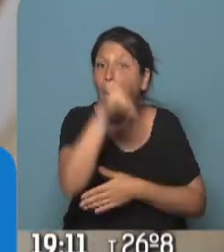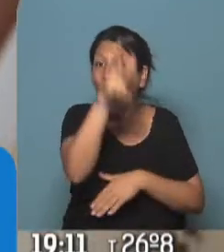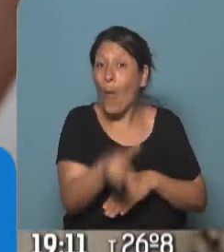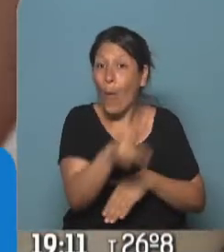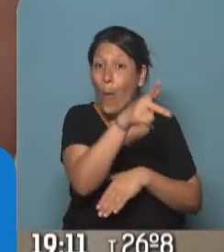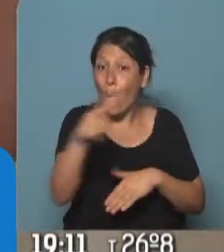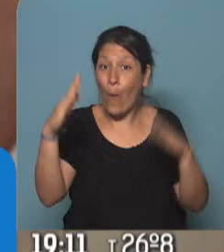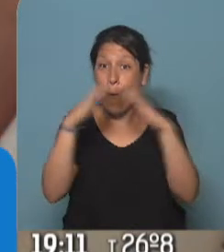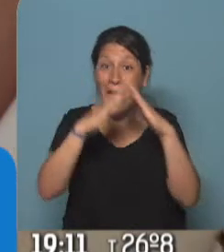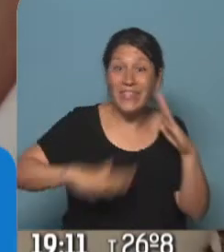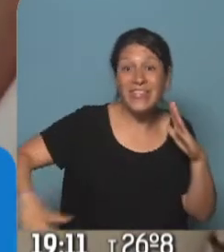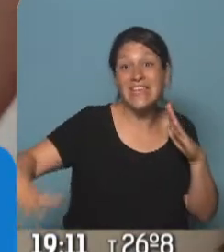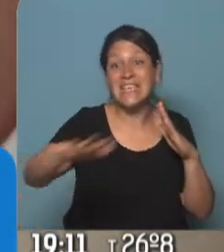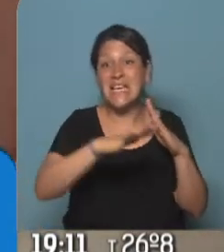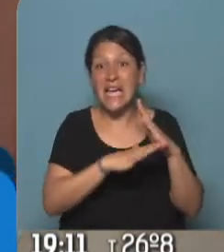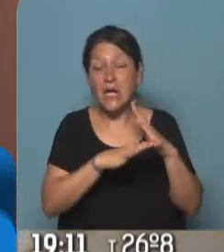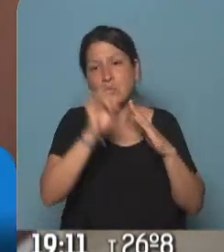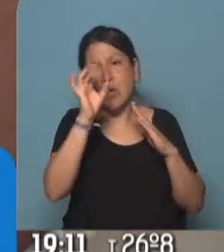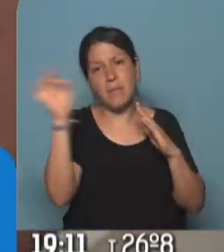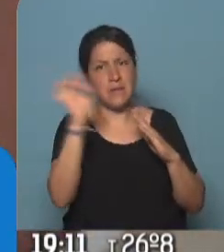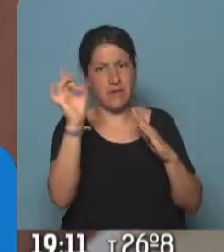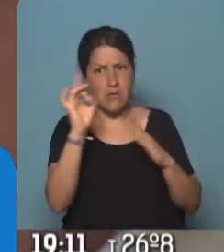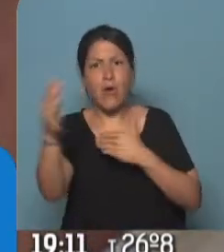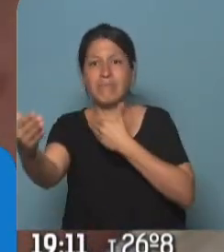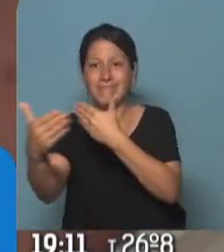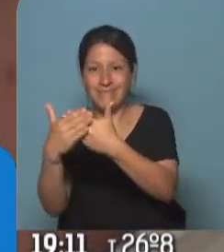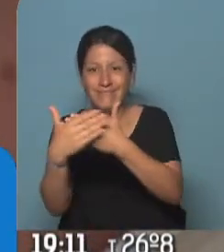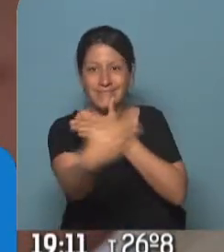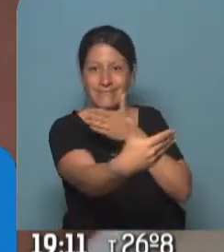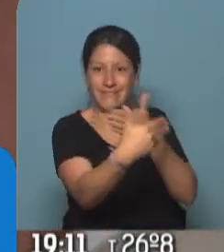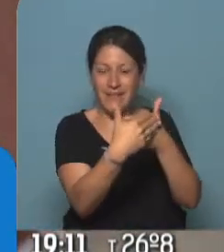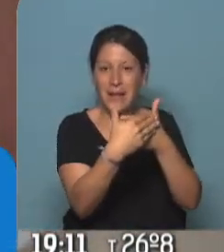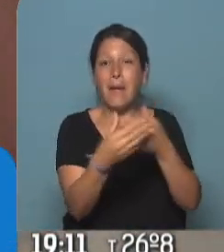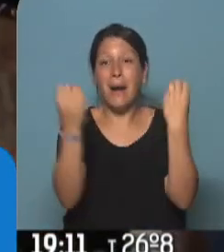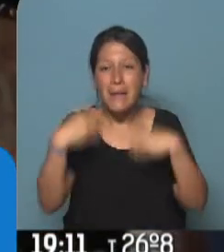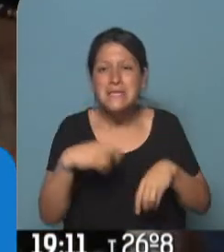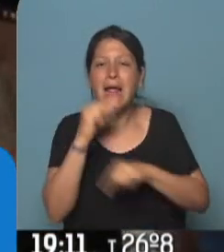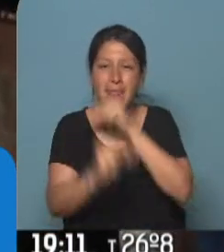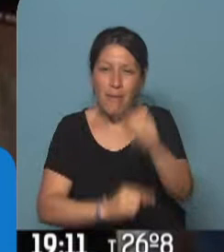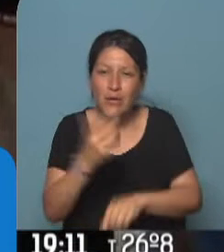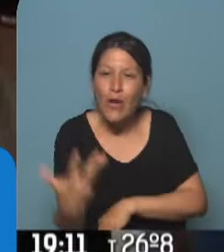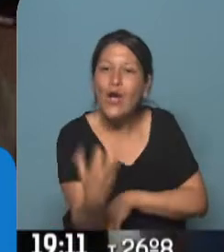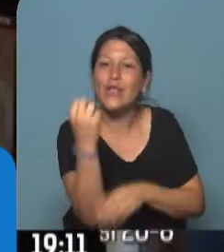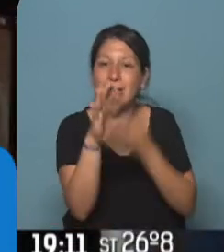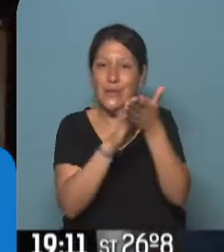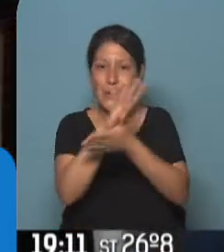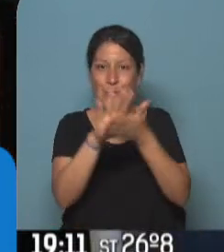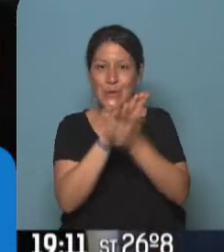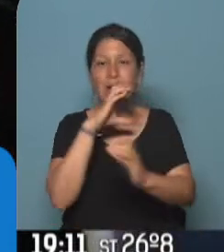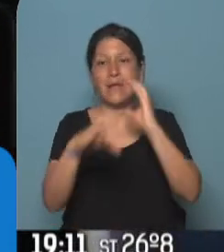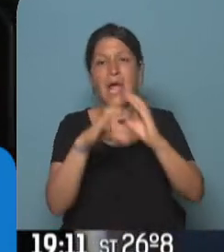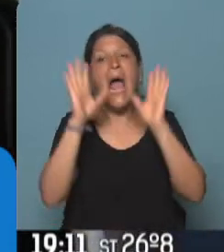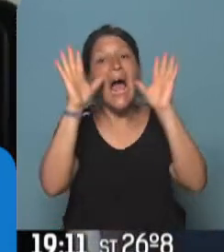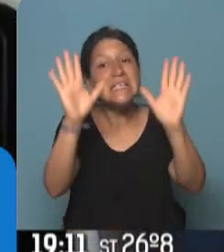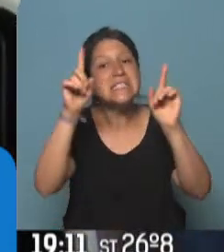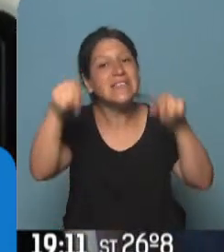la diplomacia acercarse a uno y al otro para poner en marcha posibilidades de diálogo así funciona